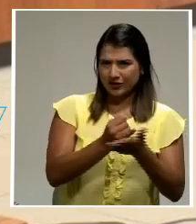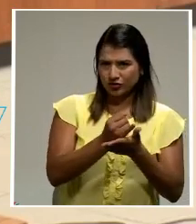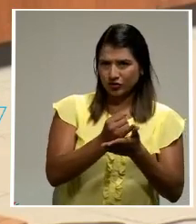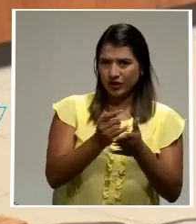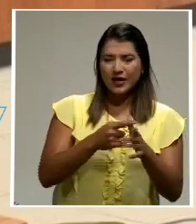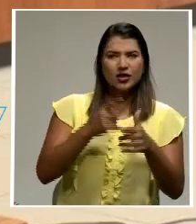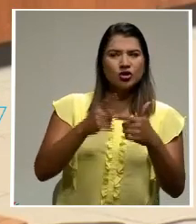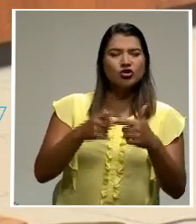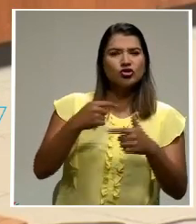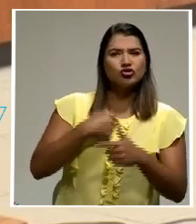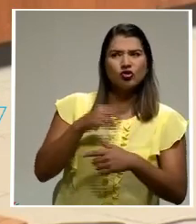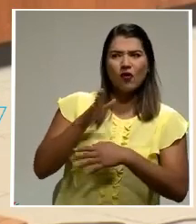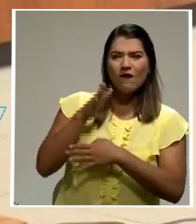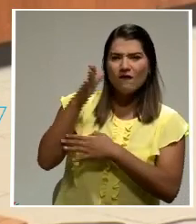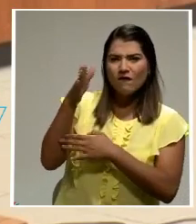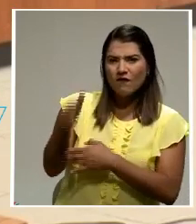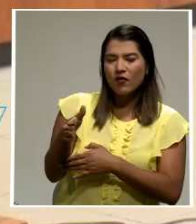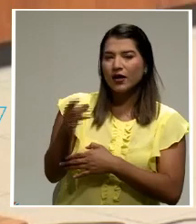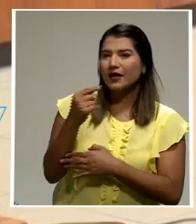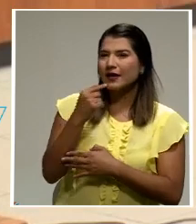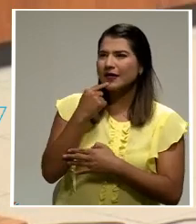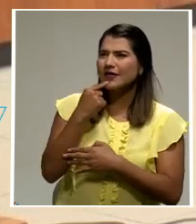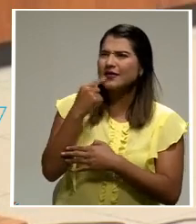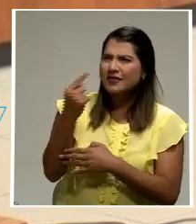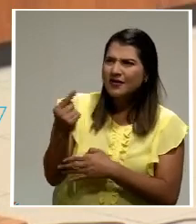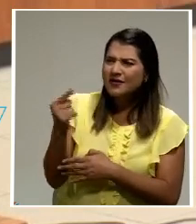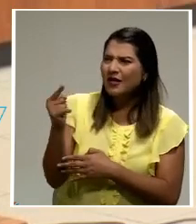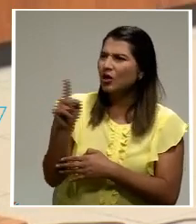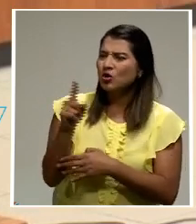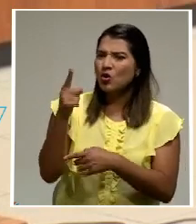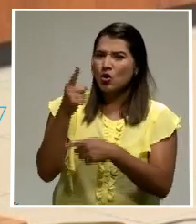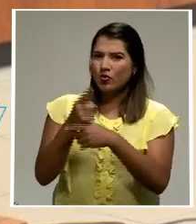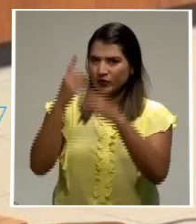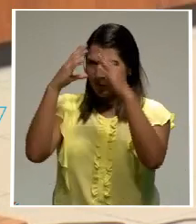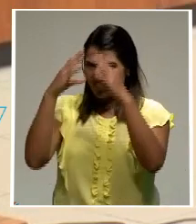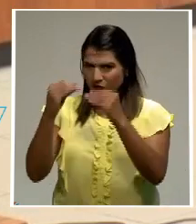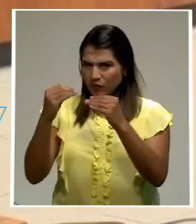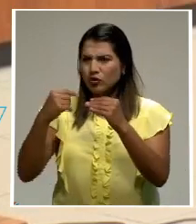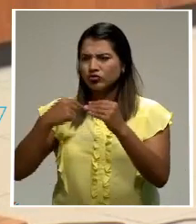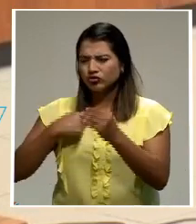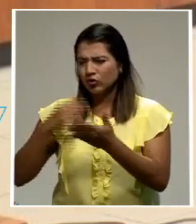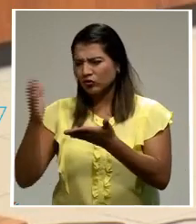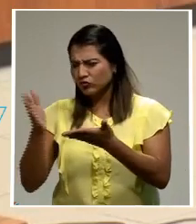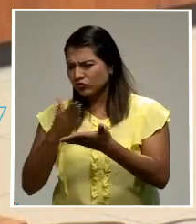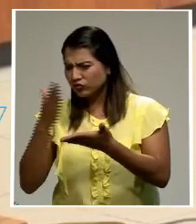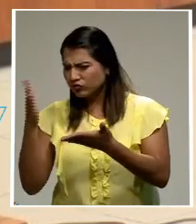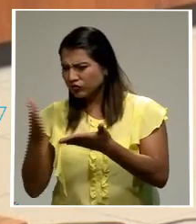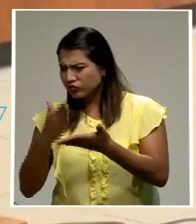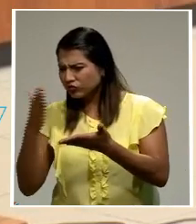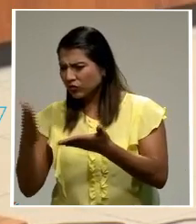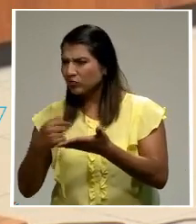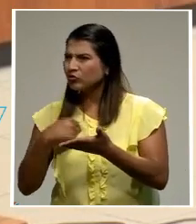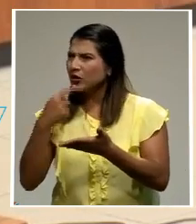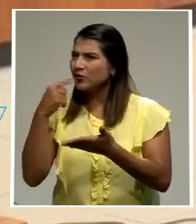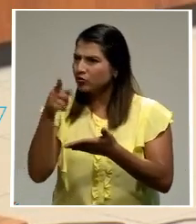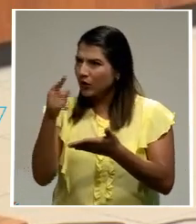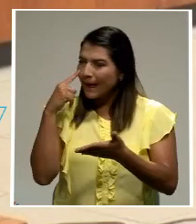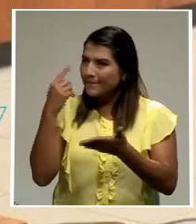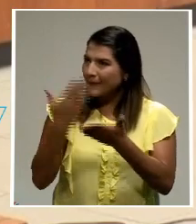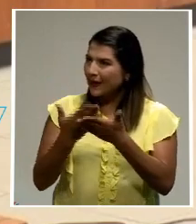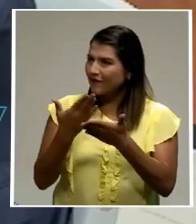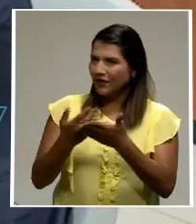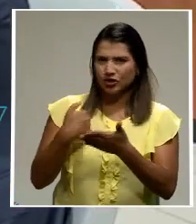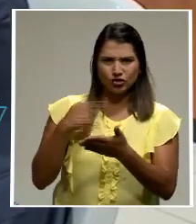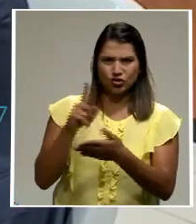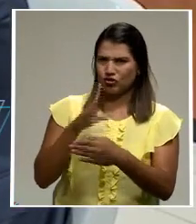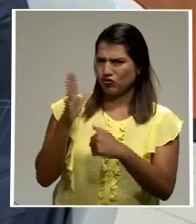de confrontar con la literalidad del expediente, se verifique que yo no soy parte de la